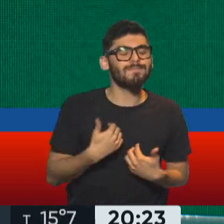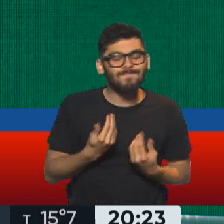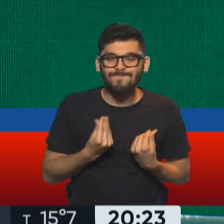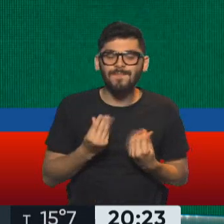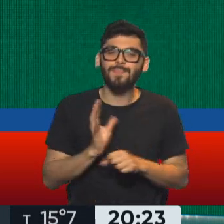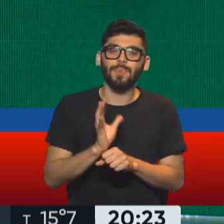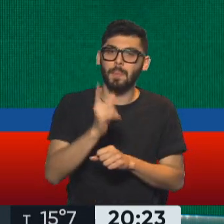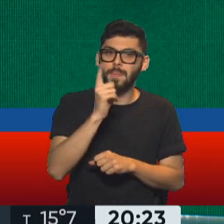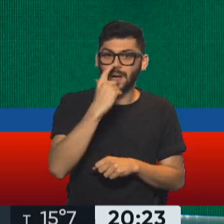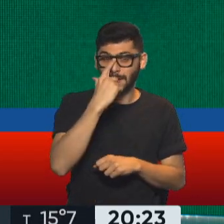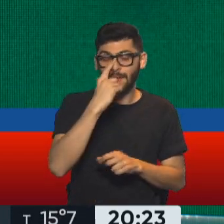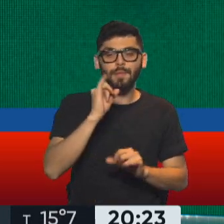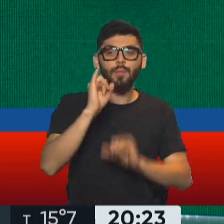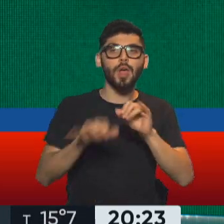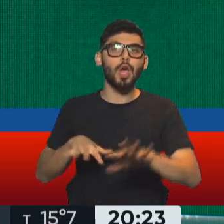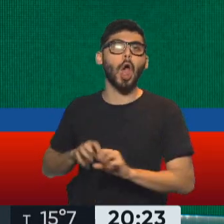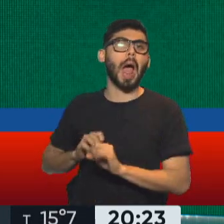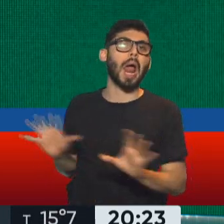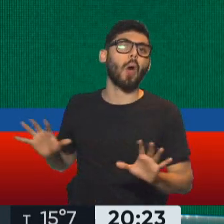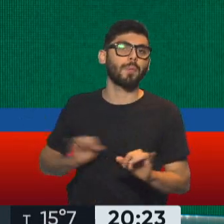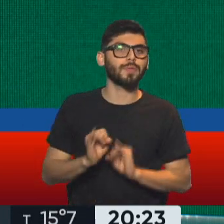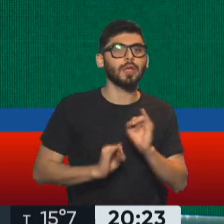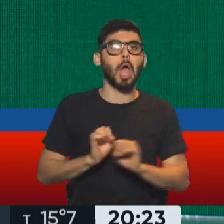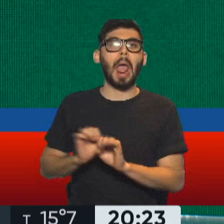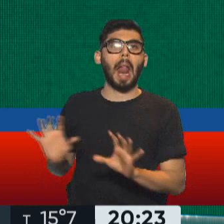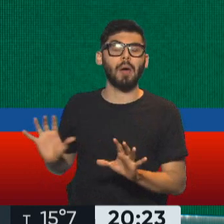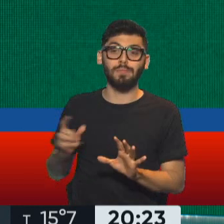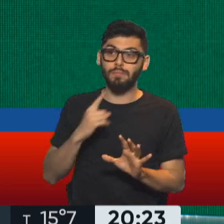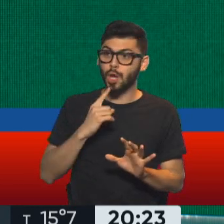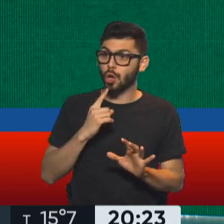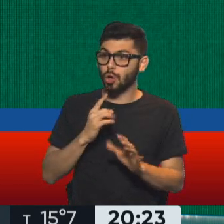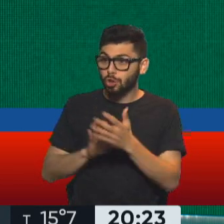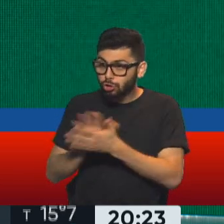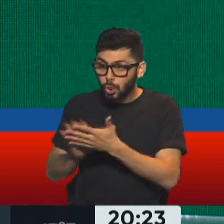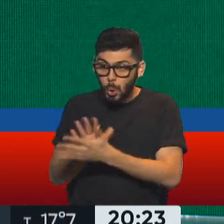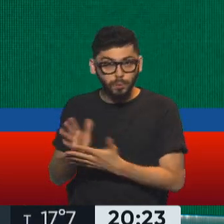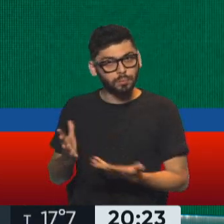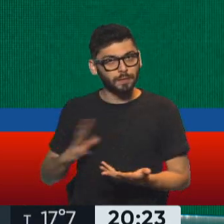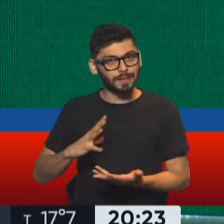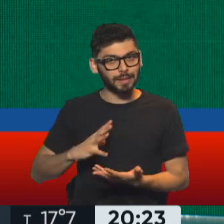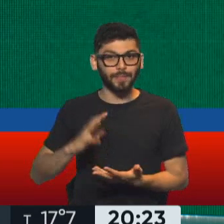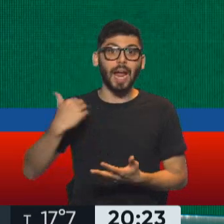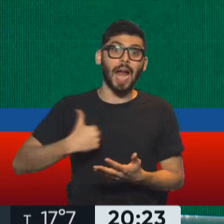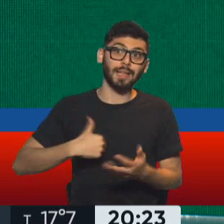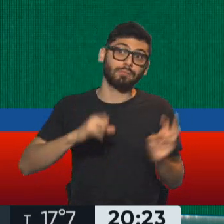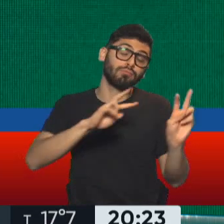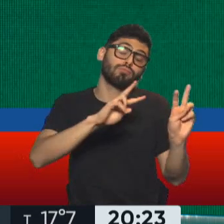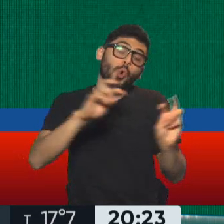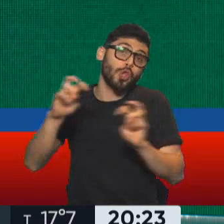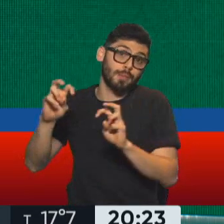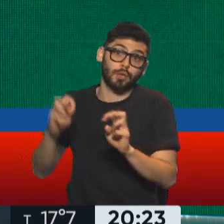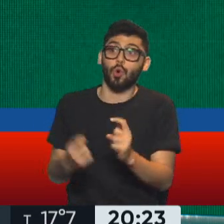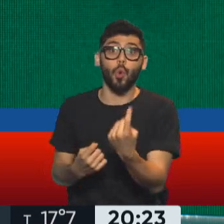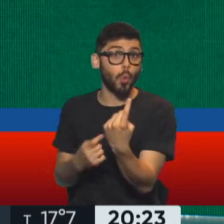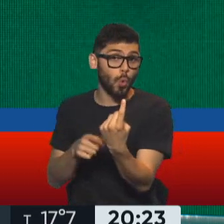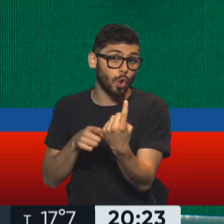que relatamos el desastre y estamos lejos de tomar medidas, ¿no? Para evitar ese desastre. En Argentina hay muchos temas. Uno de los temas es el